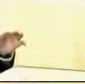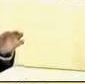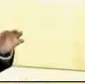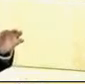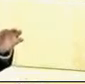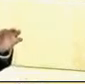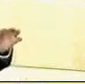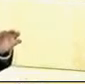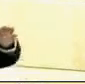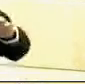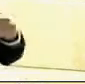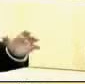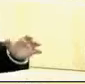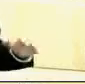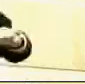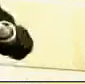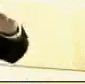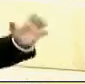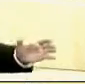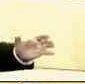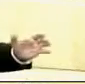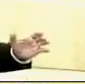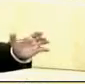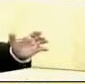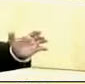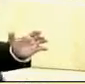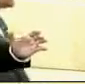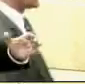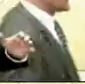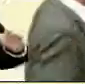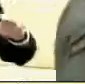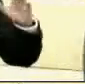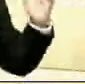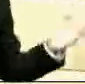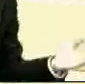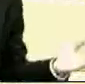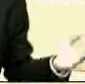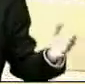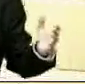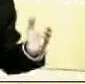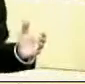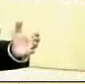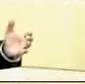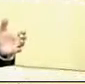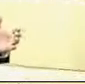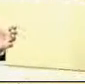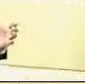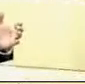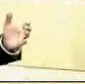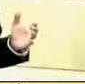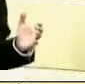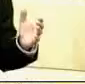economía en aguas calmas, en aguas turbulentas, en momentos de tranquilidad, en momentos de